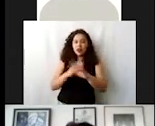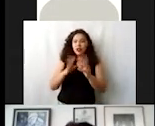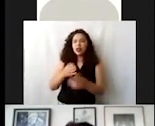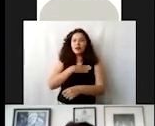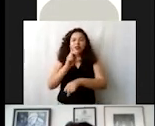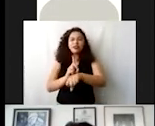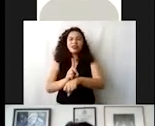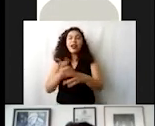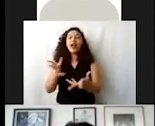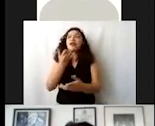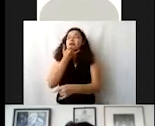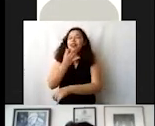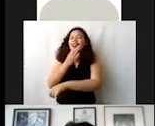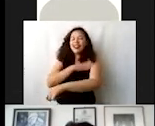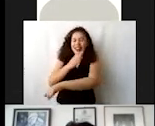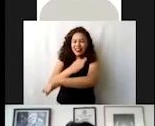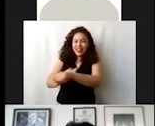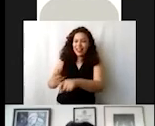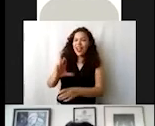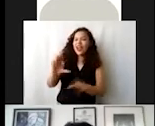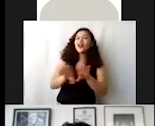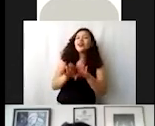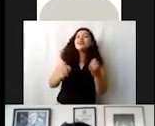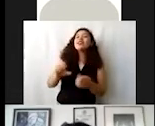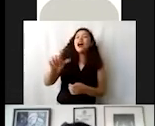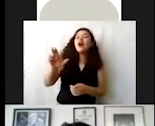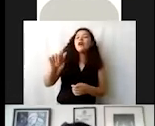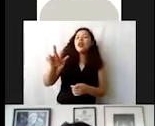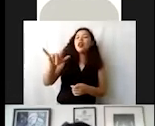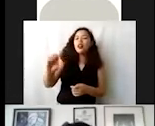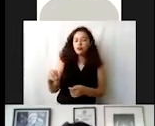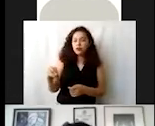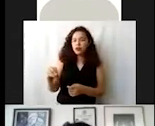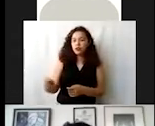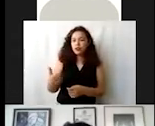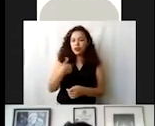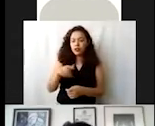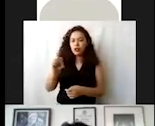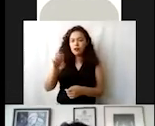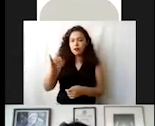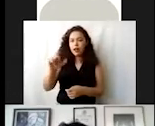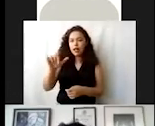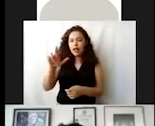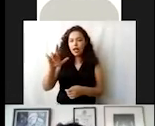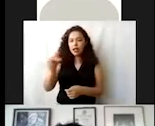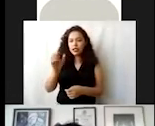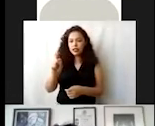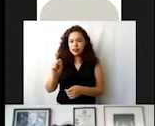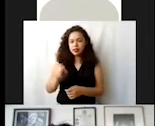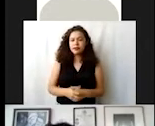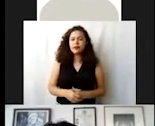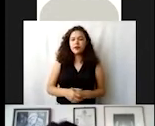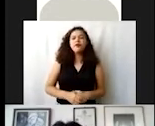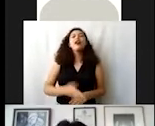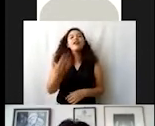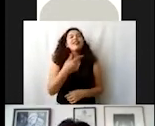estás, Aurelio? Hola, ¿qué tal? ¿Quién está? ¿De qué Dulce María lado? Barajas. A ver,